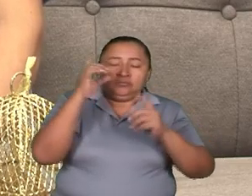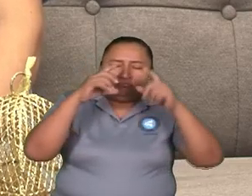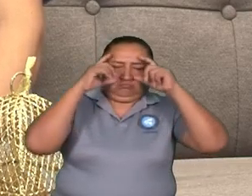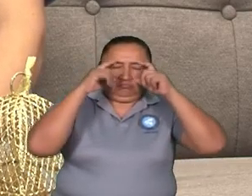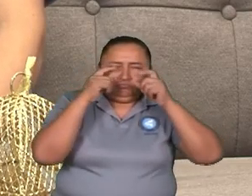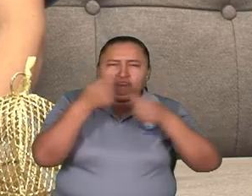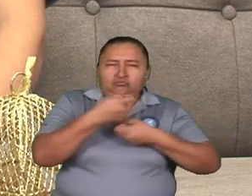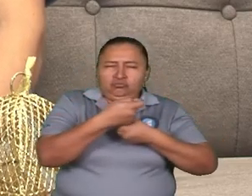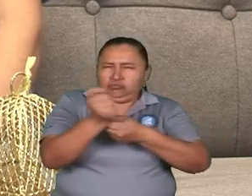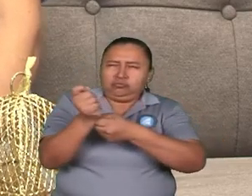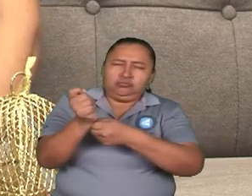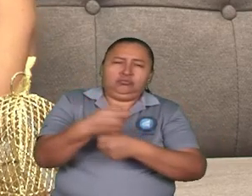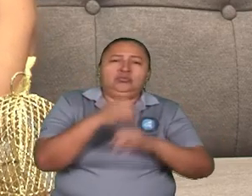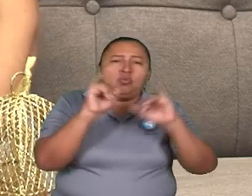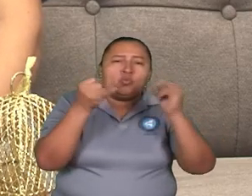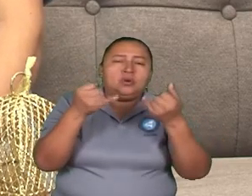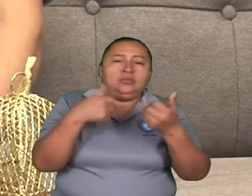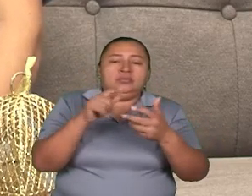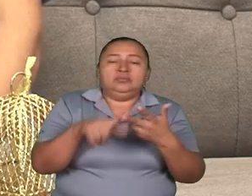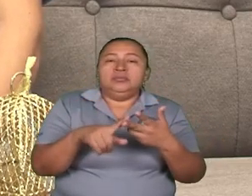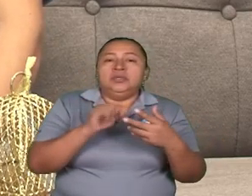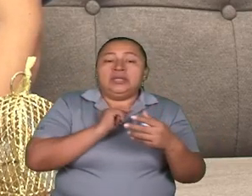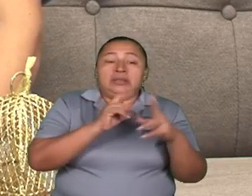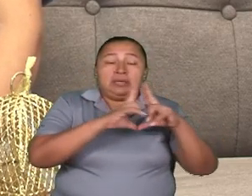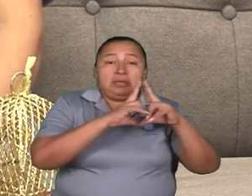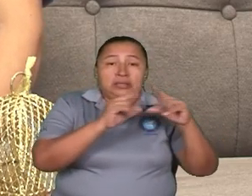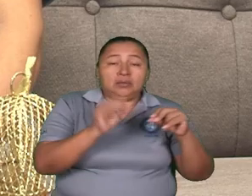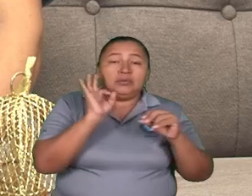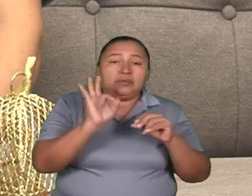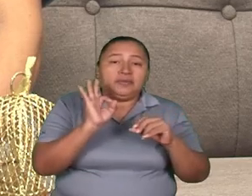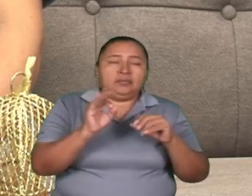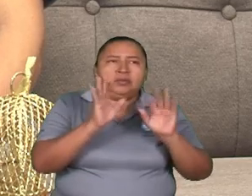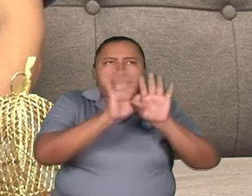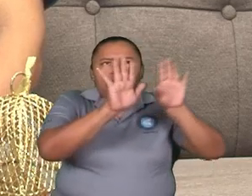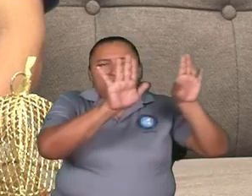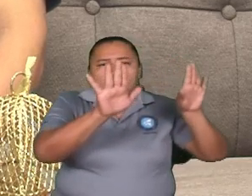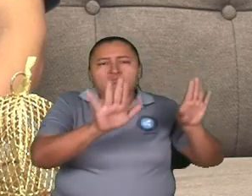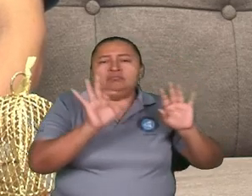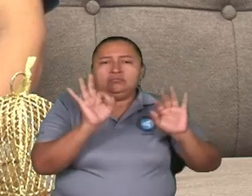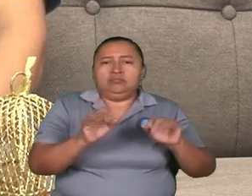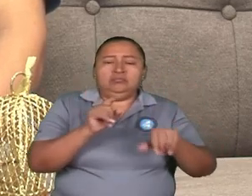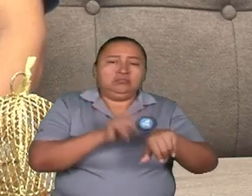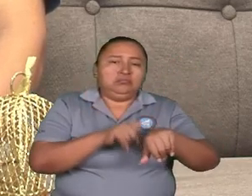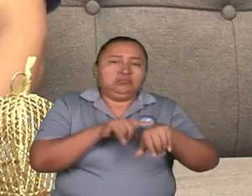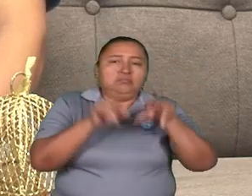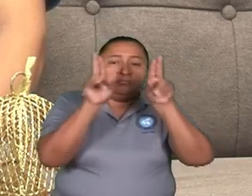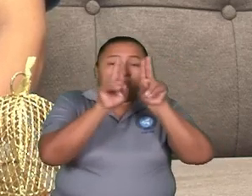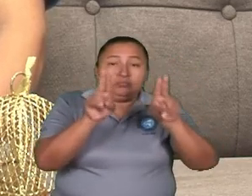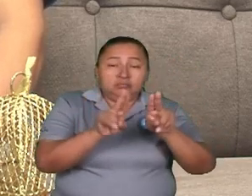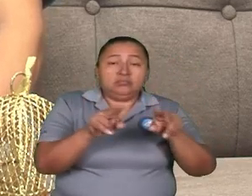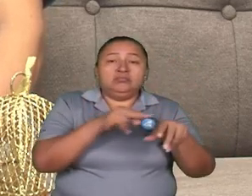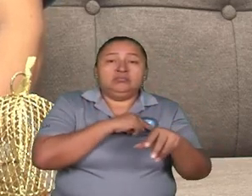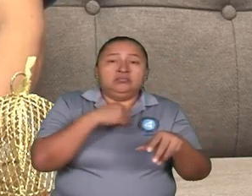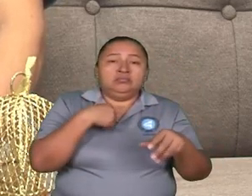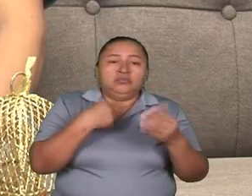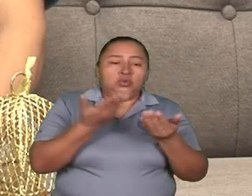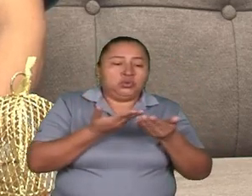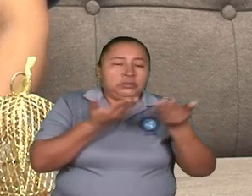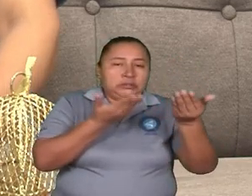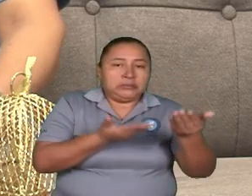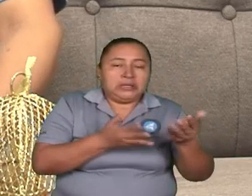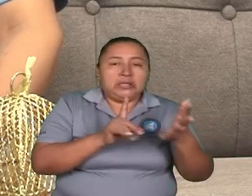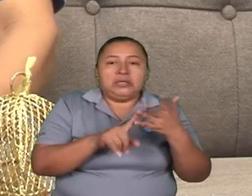visitado. Entonces yo te quería hacer como el stand, por ejemplo, te estaba comentando de Taiwán, que se lució con todos